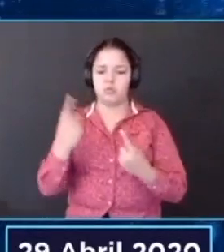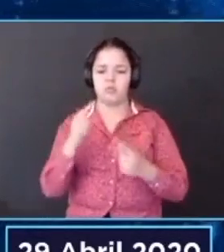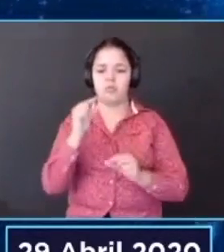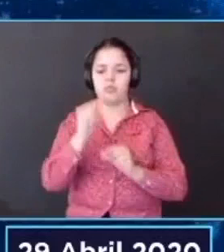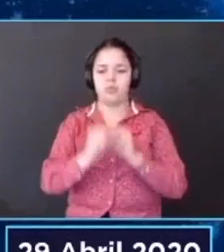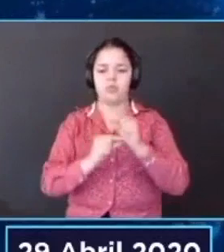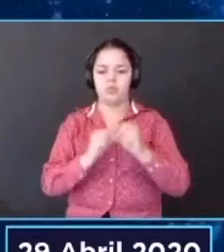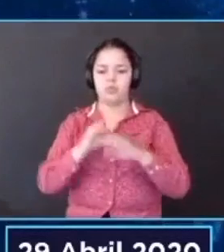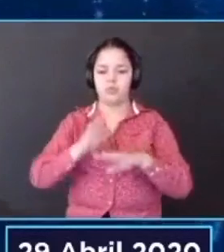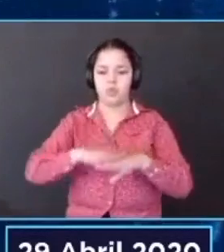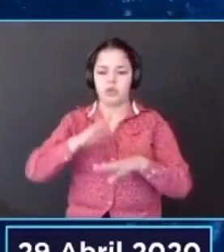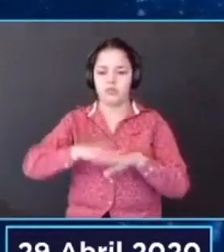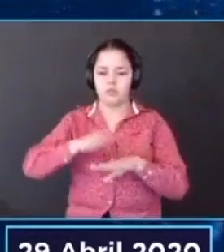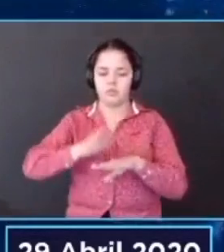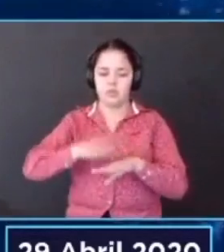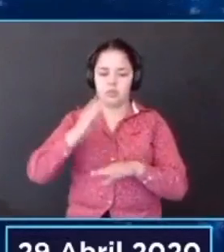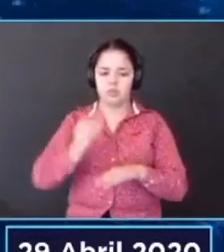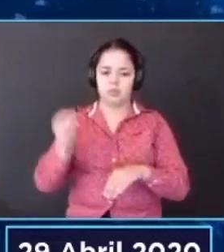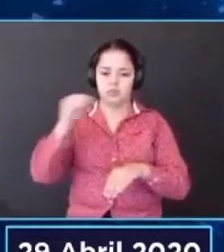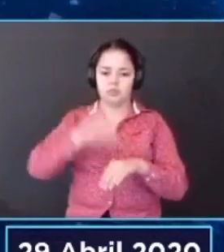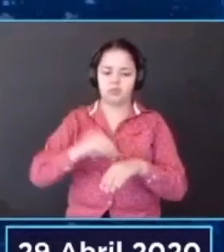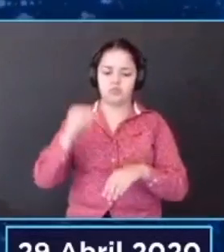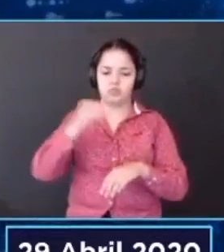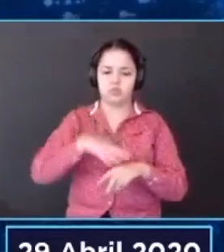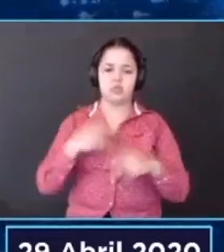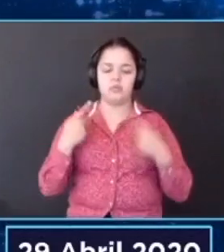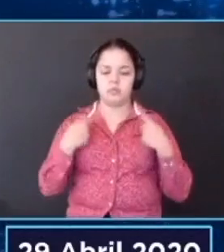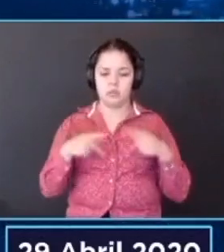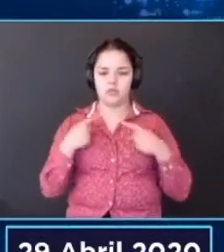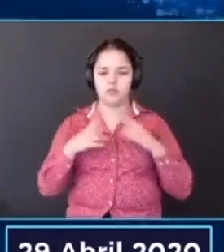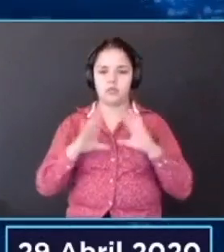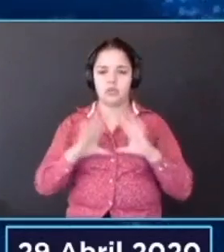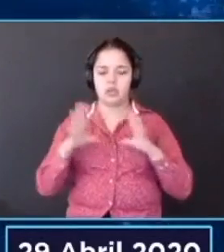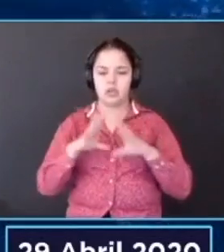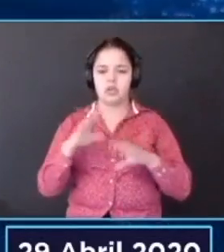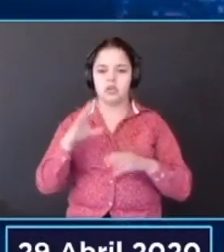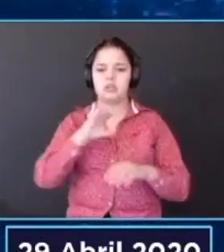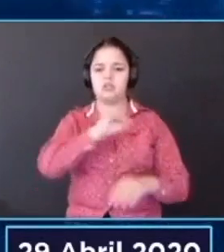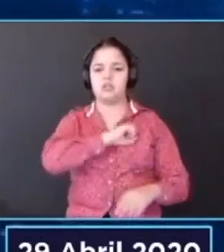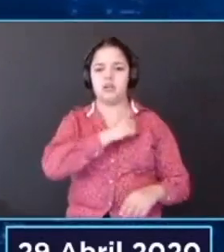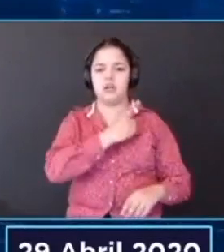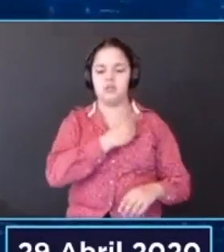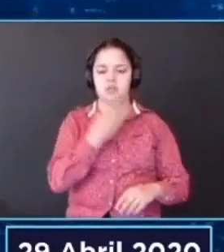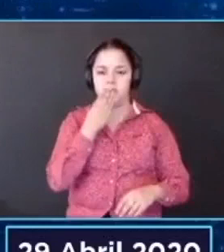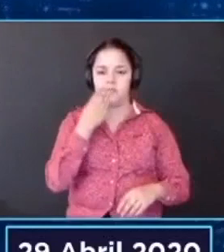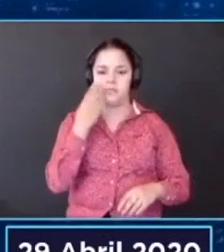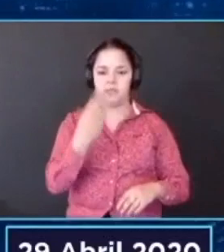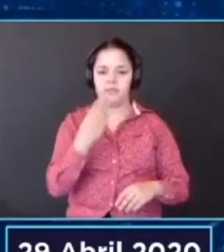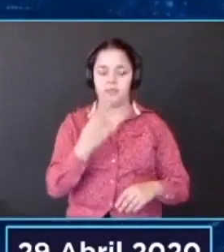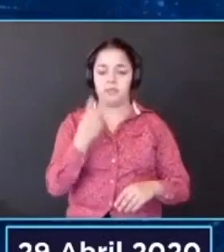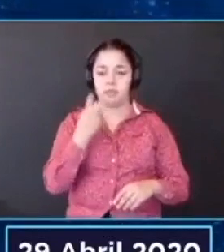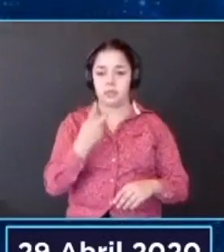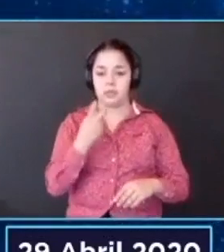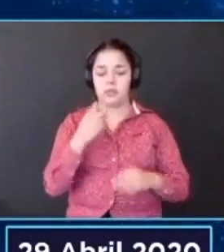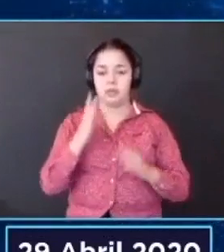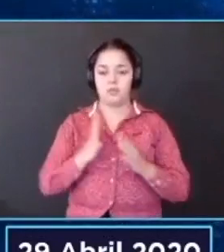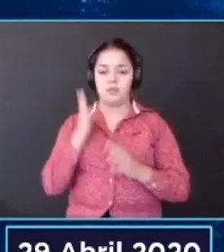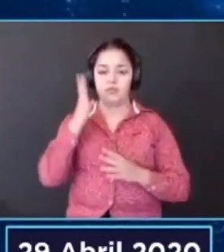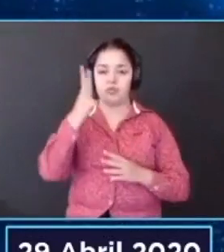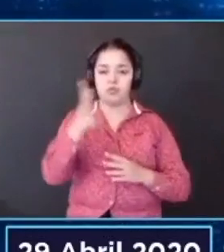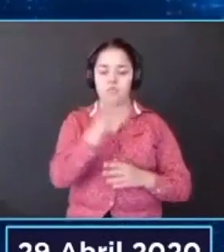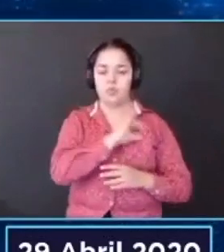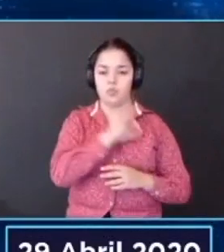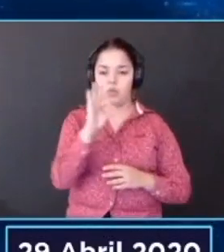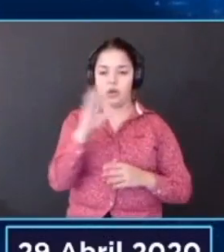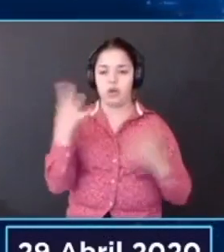más y estos pudieran ser casos que de alguna manera nos van a servir, inclusive si hay un protocolo de investigación que